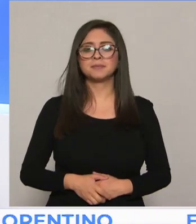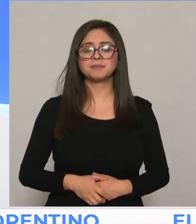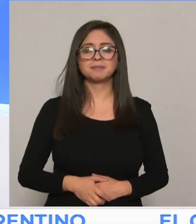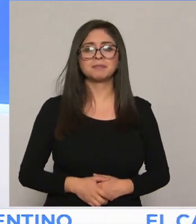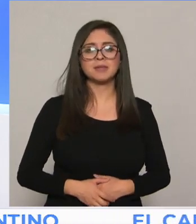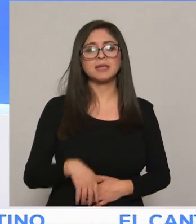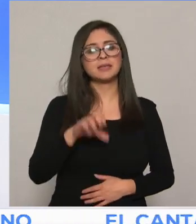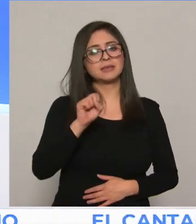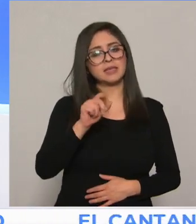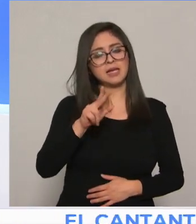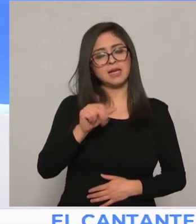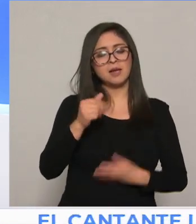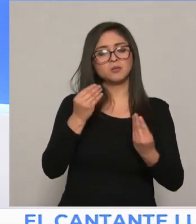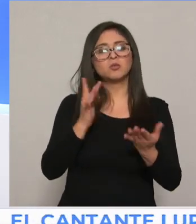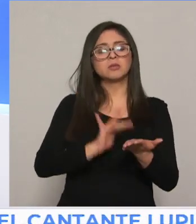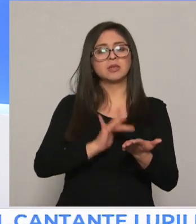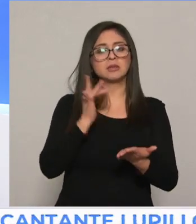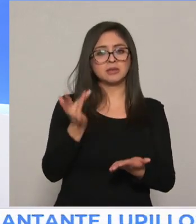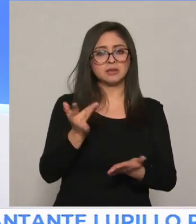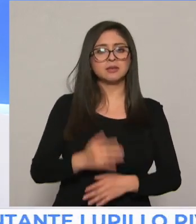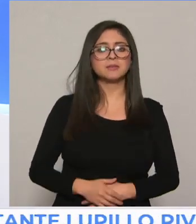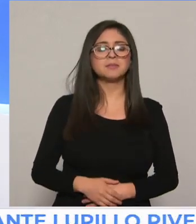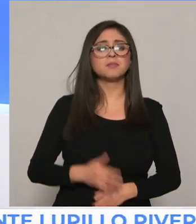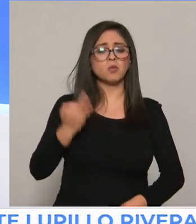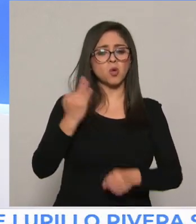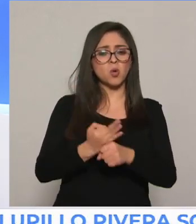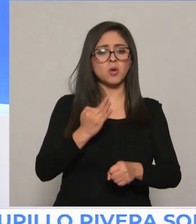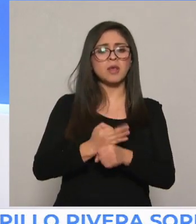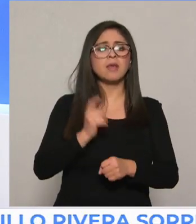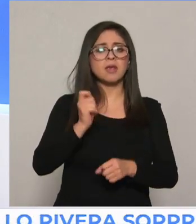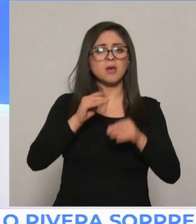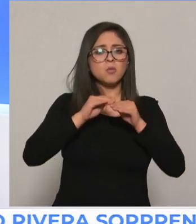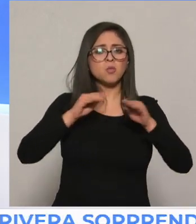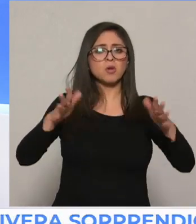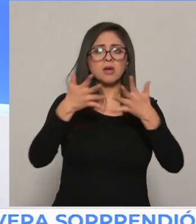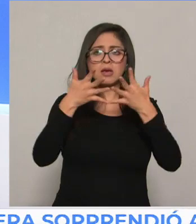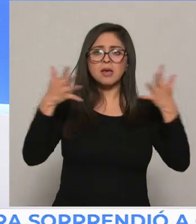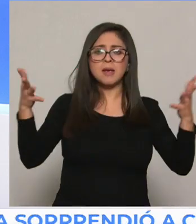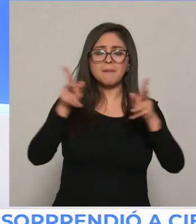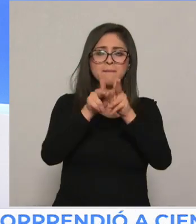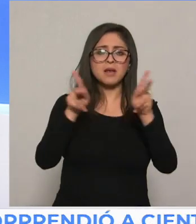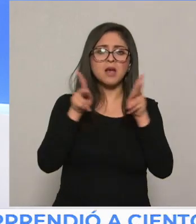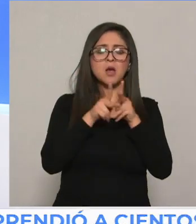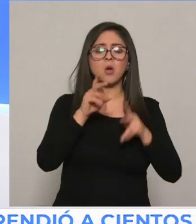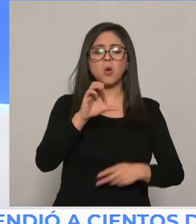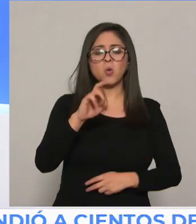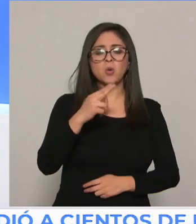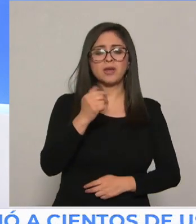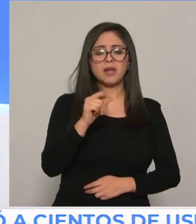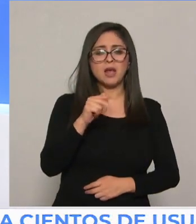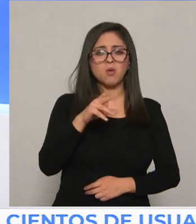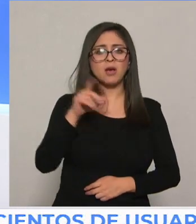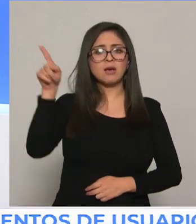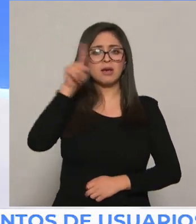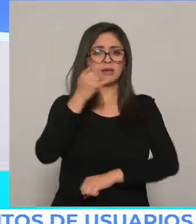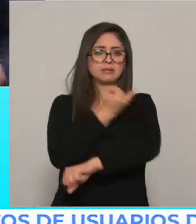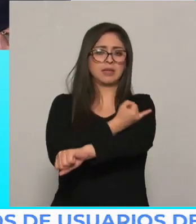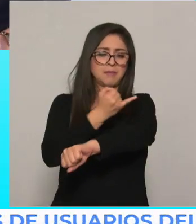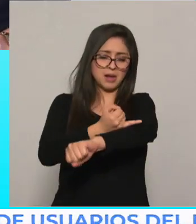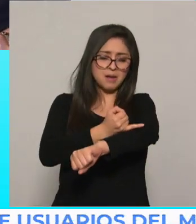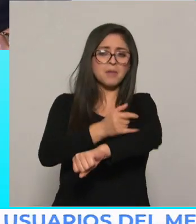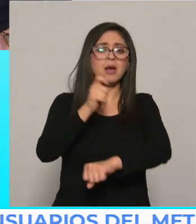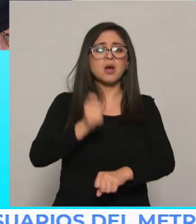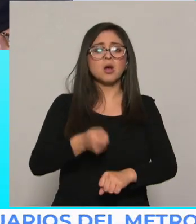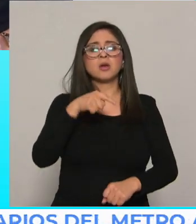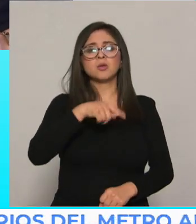Ya se lo habíamos adelantado, nos vamos a enlazar hasta la Macroplaza Cuitláhuac, allá en la alcaldía Iztapalapa. Hoy se inaugura la 9ª edición